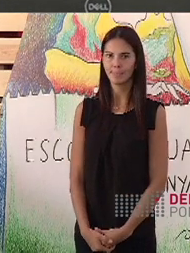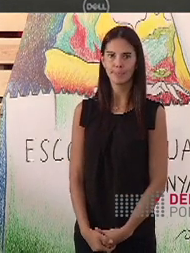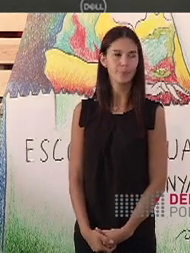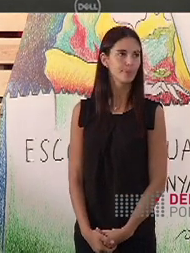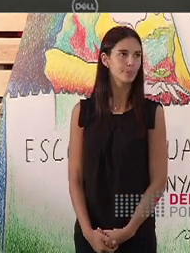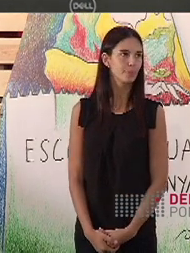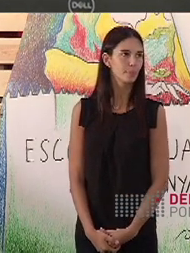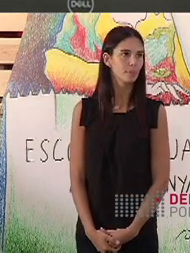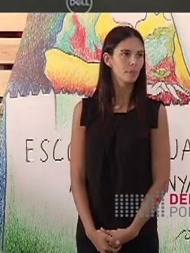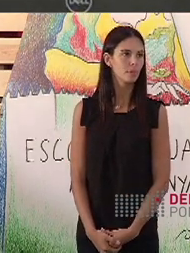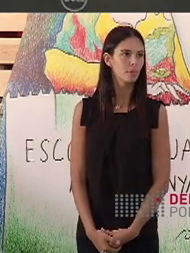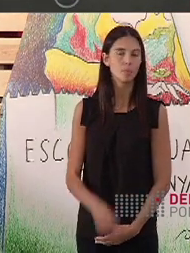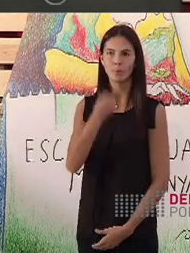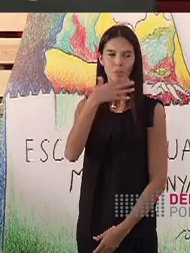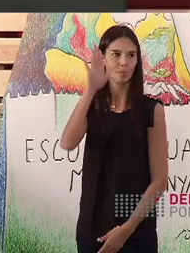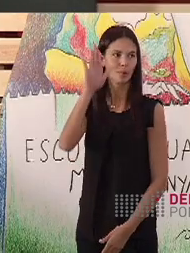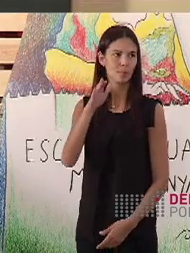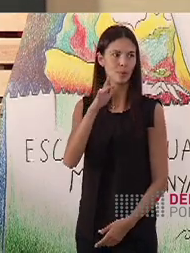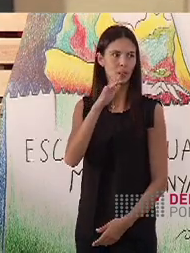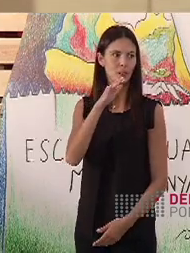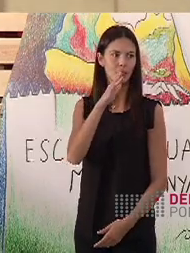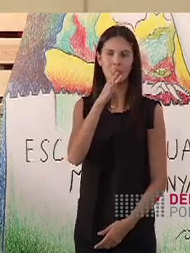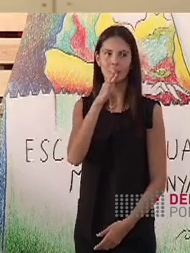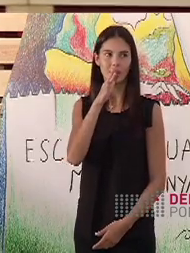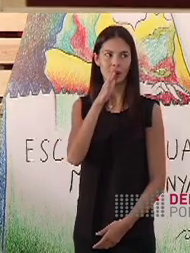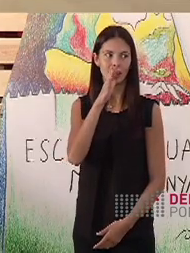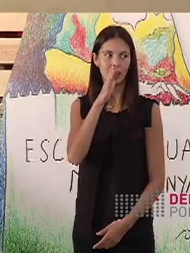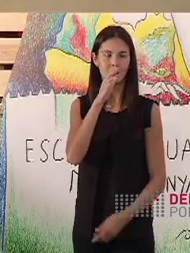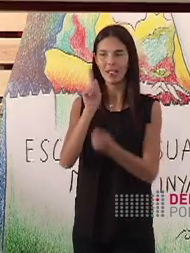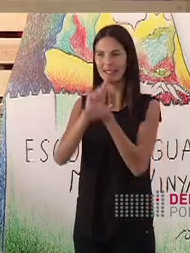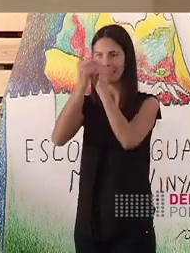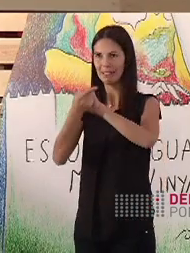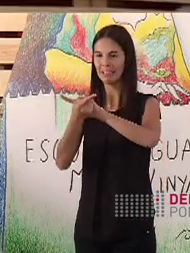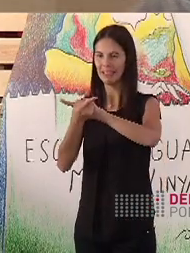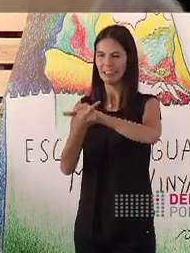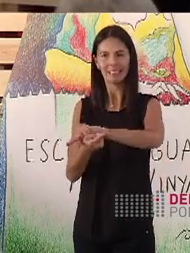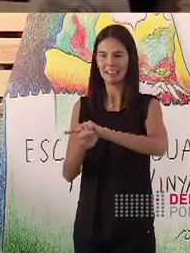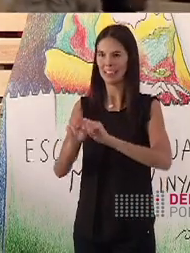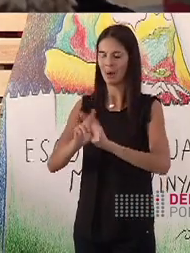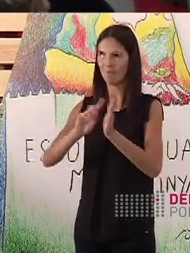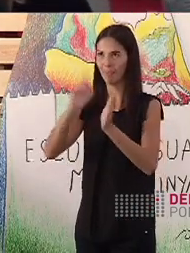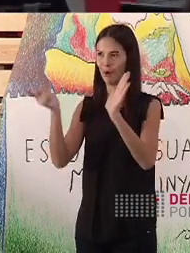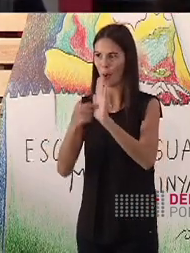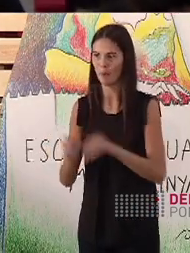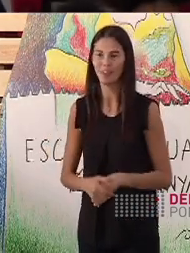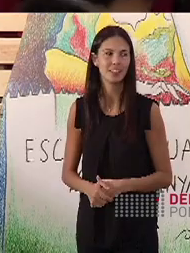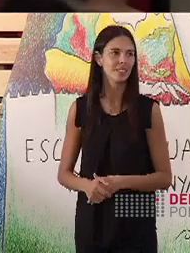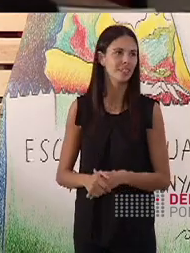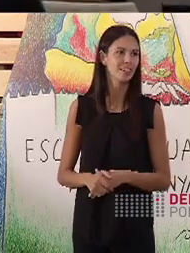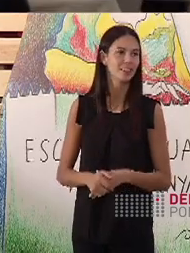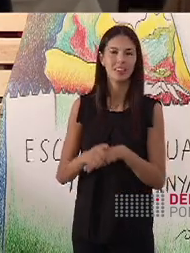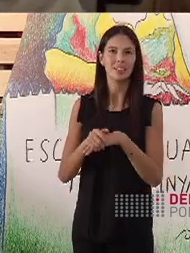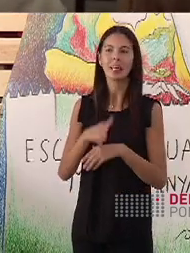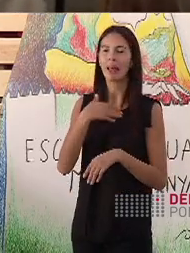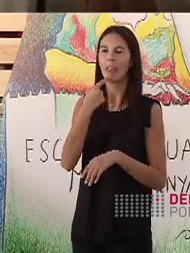Hola. Voy a hacer un cambio radical. Bueno, mientras que sea radical te dejamos. De la temática, no,